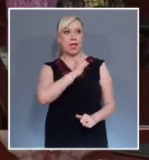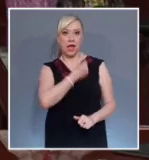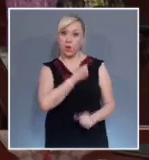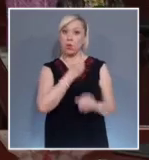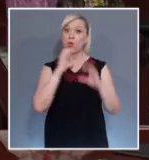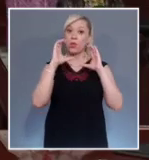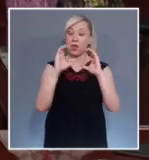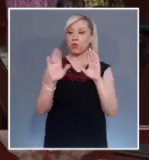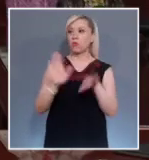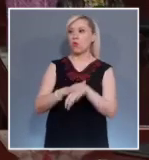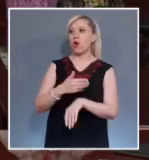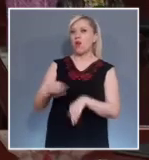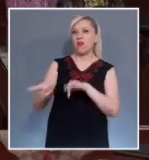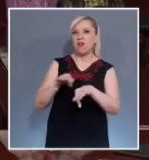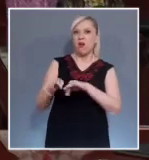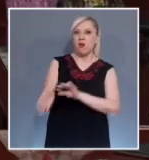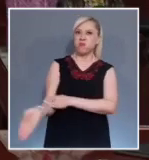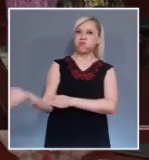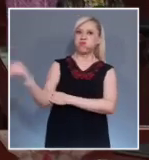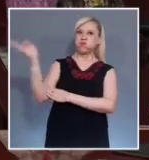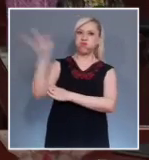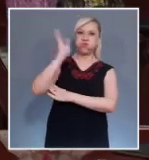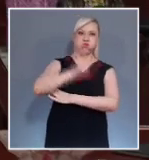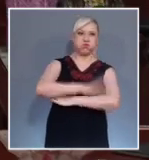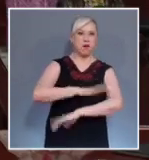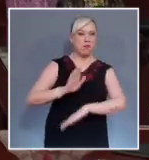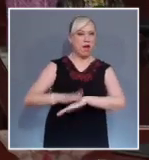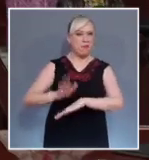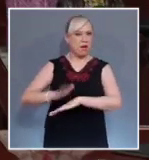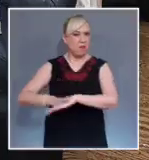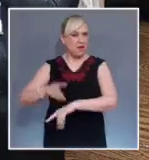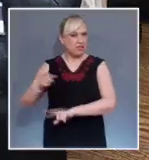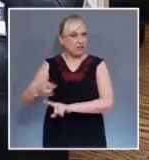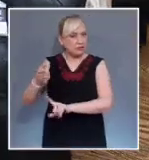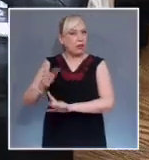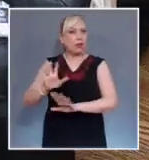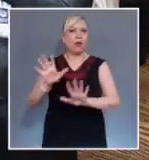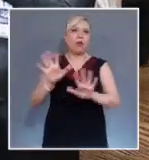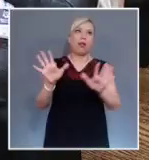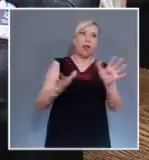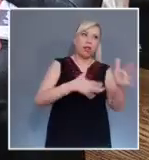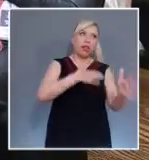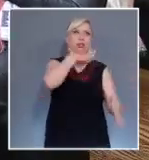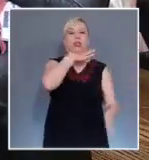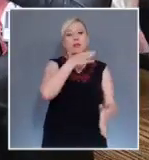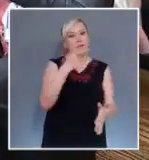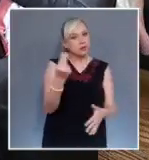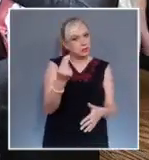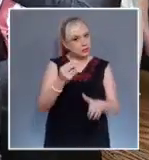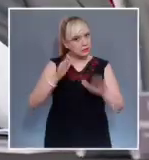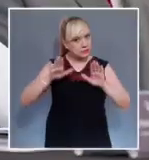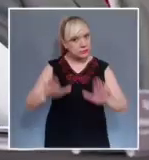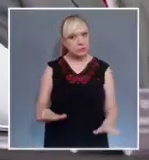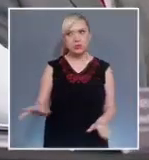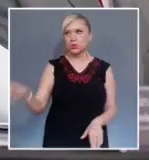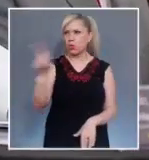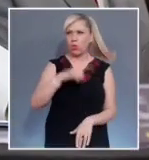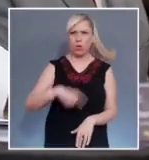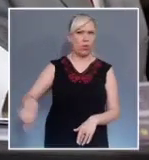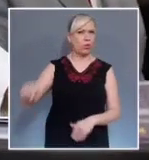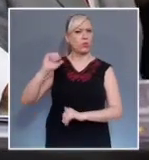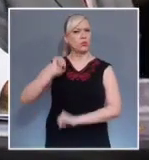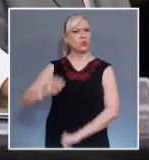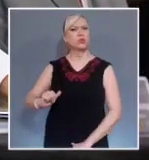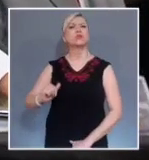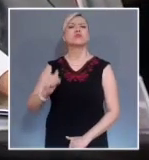novedoso que se debe de tener en cuenta en todos los poderes a la Cumbre judicial iberoamericana acudieron